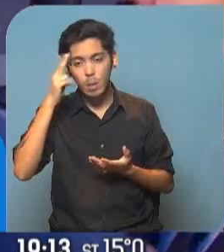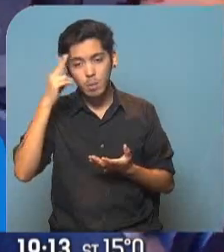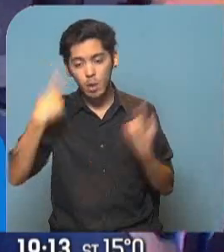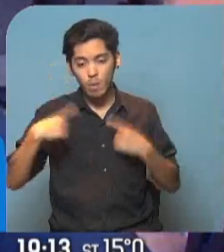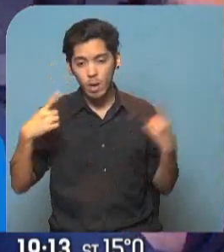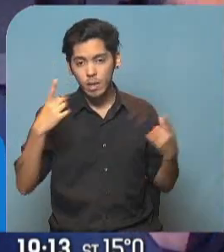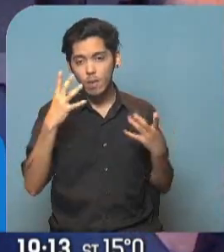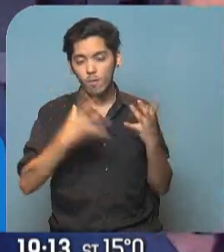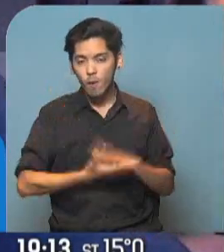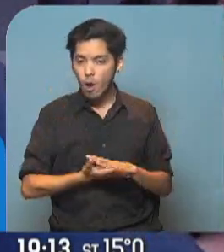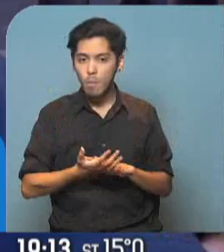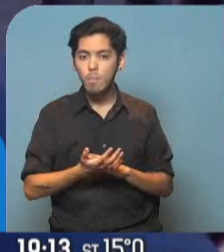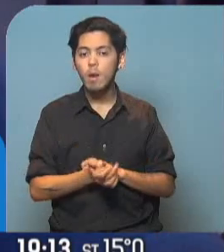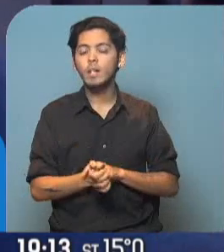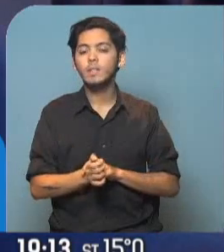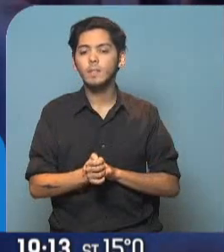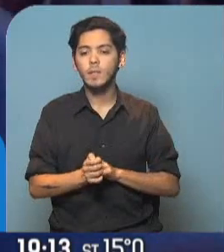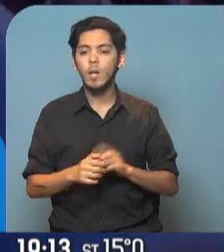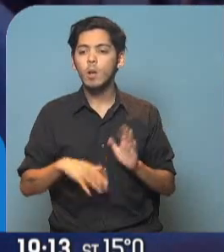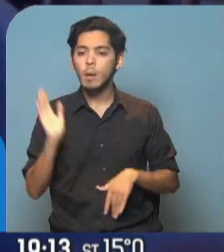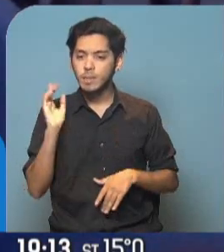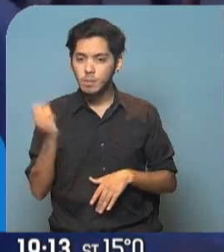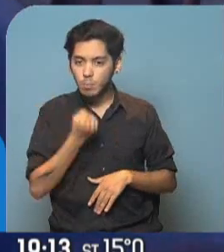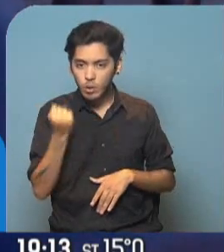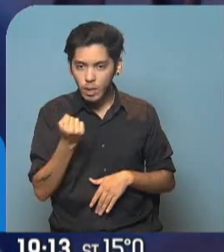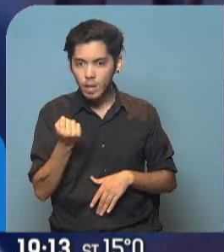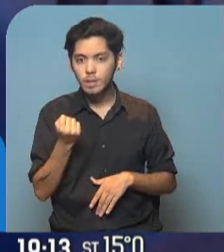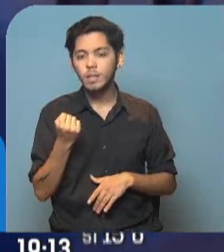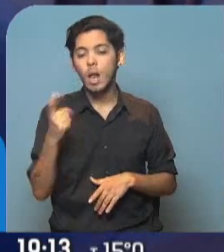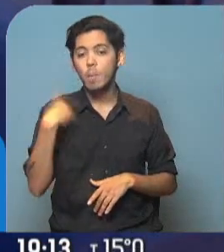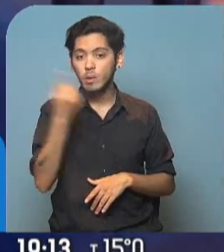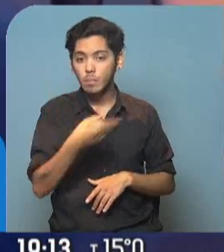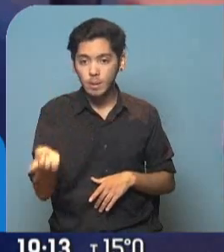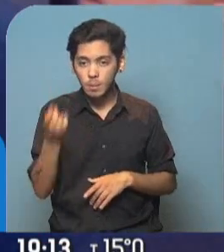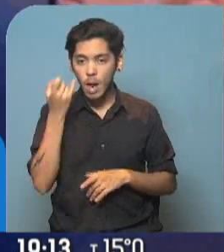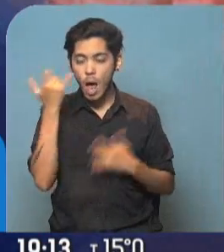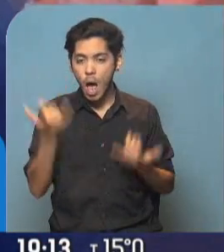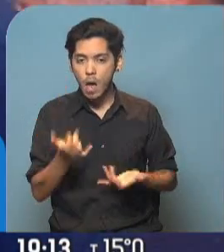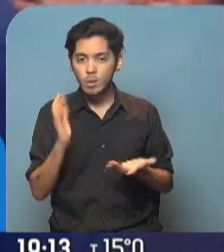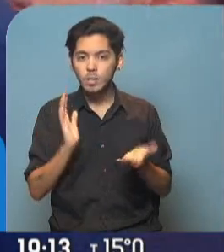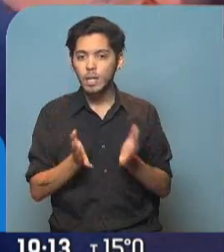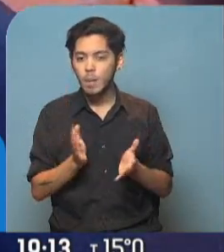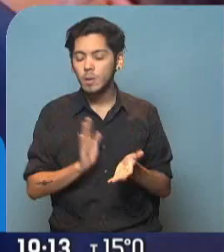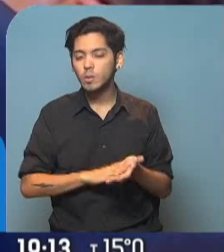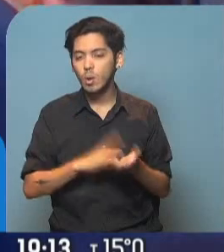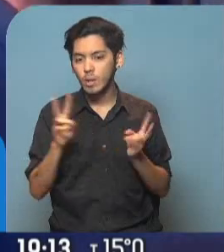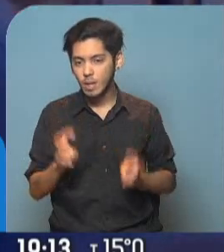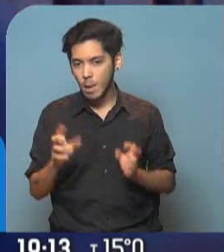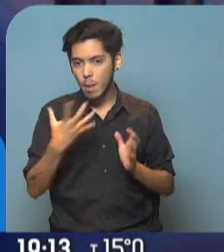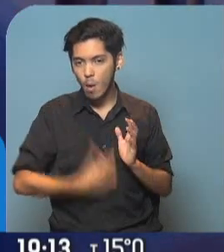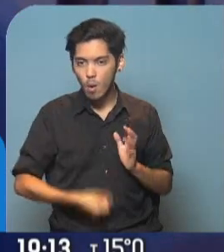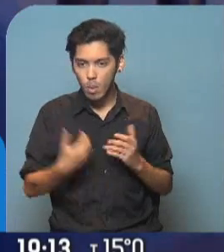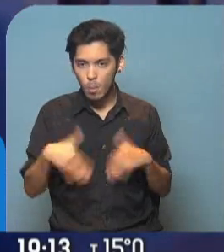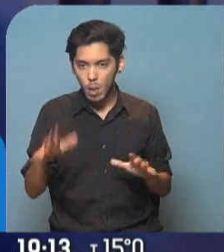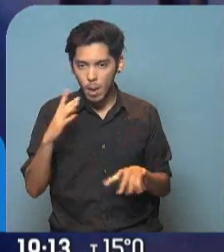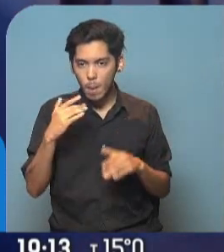distintas posturas, y creo que lo más importante es que en las próximas semanas, que va a seguir adelante el tratamiento de este tema del aborto, se